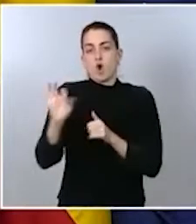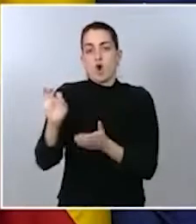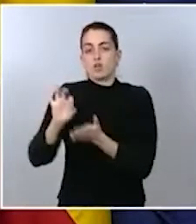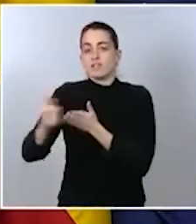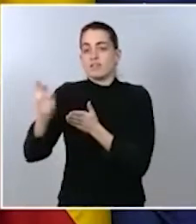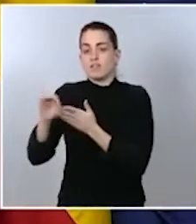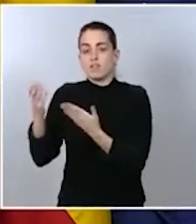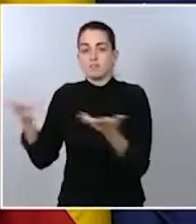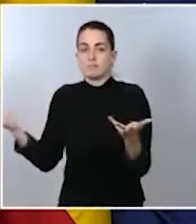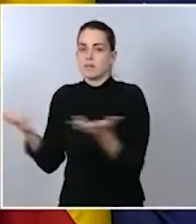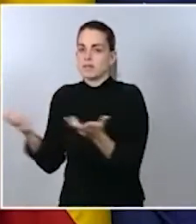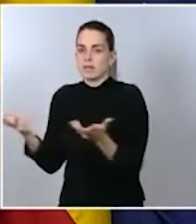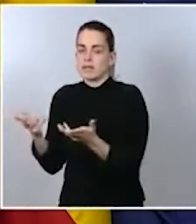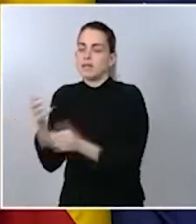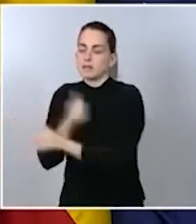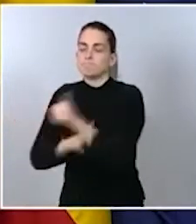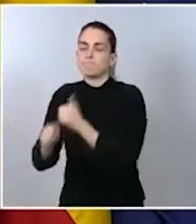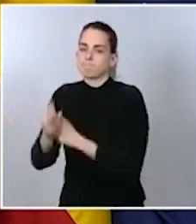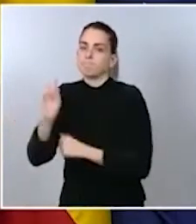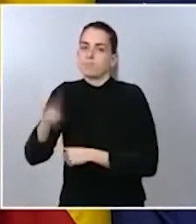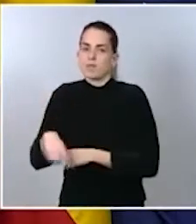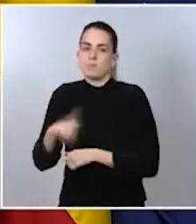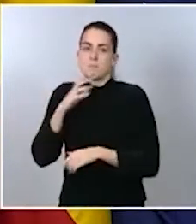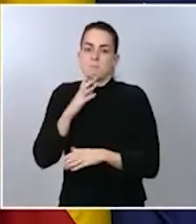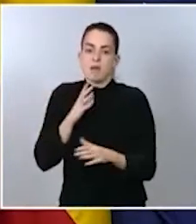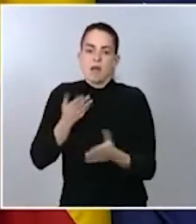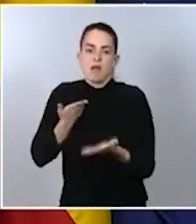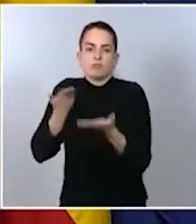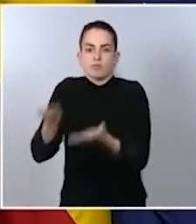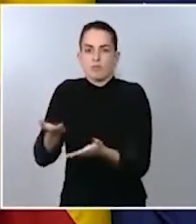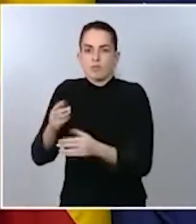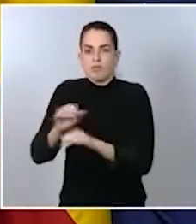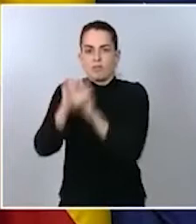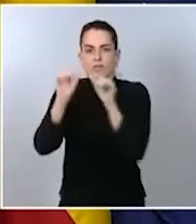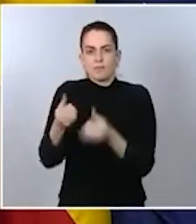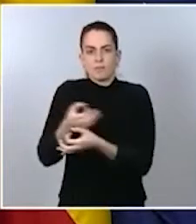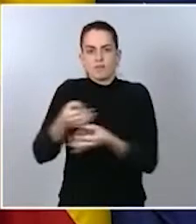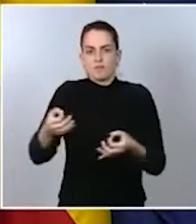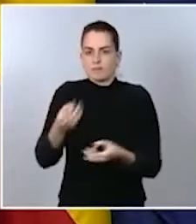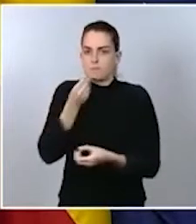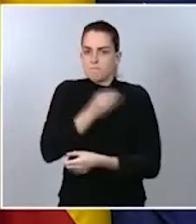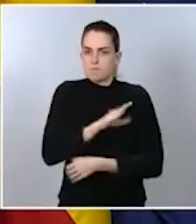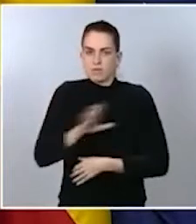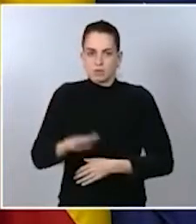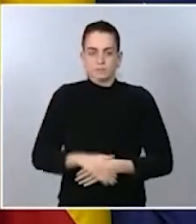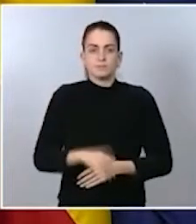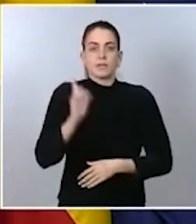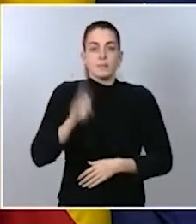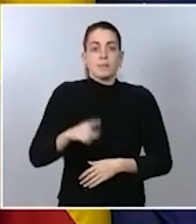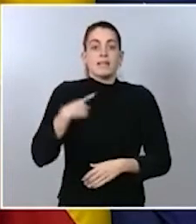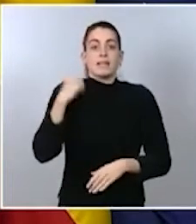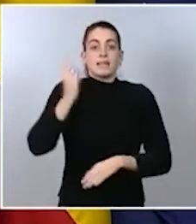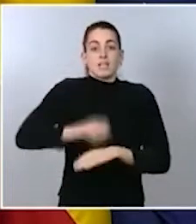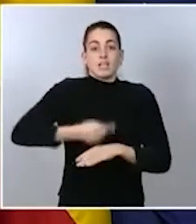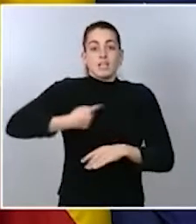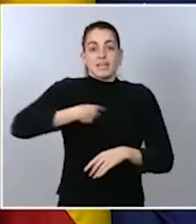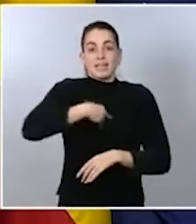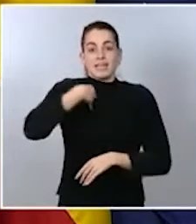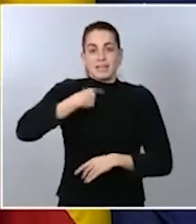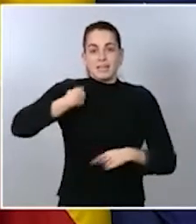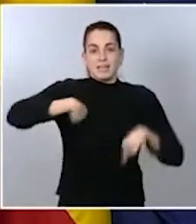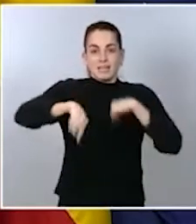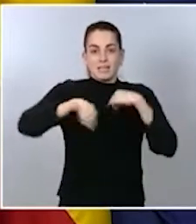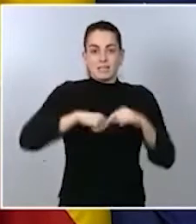de la forma más adecuada la dirección general de tráfico además de los 1600 miembros de la agrupación